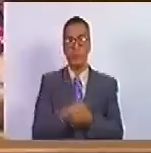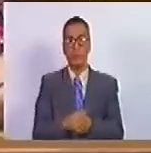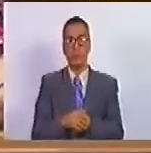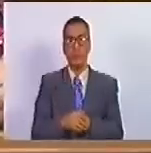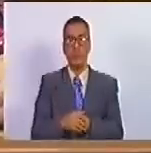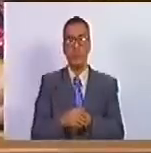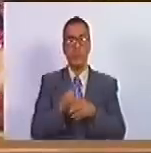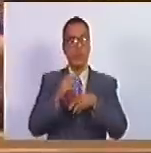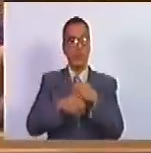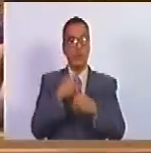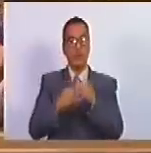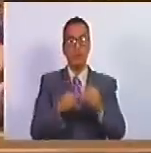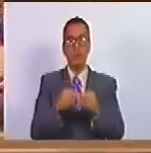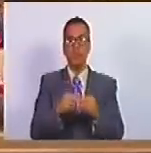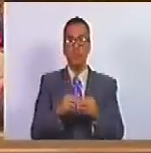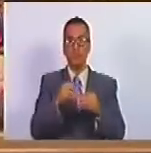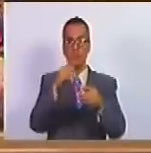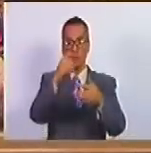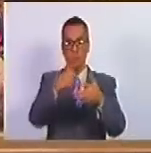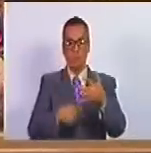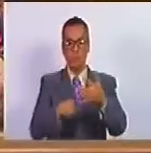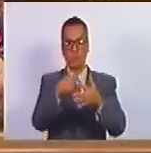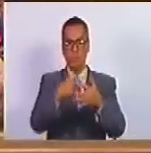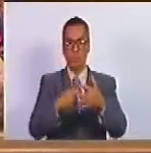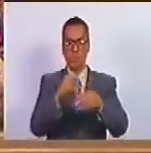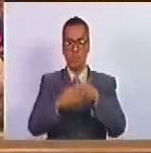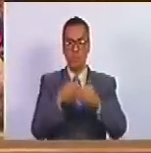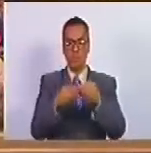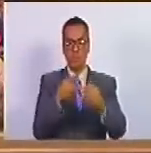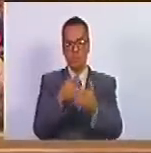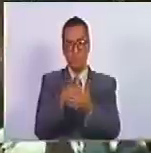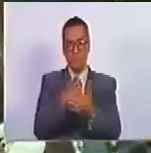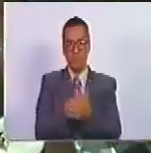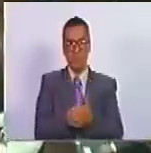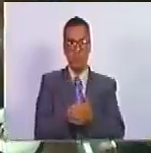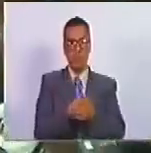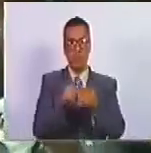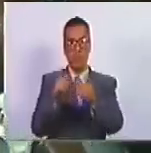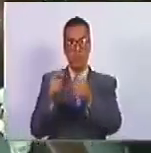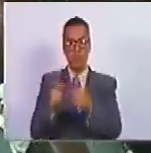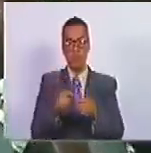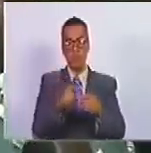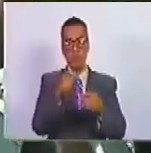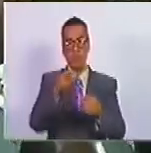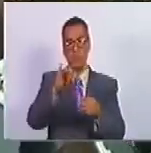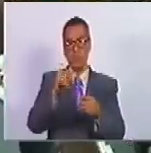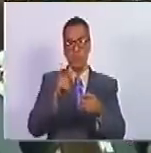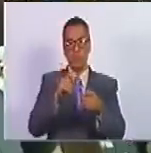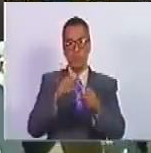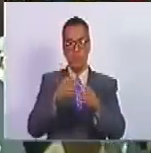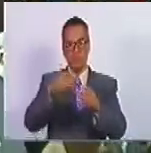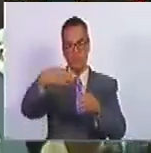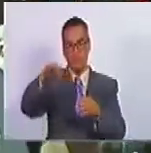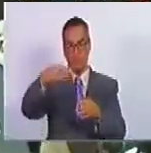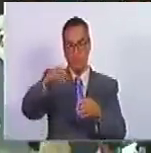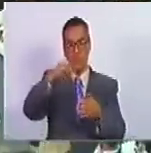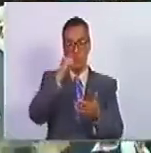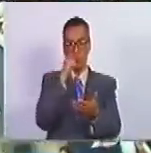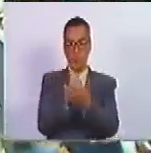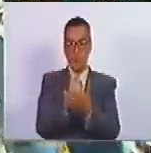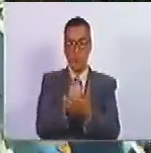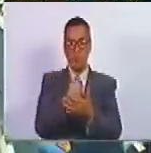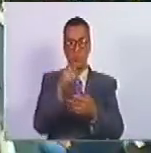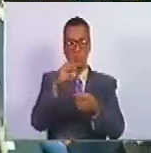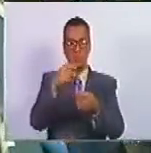En el establecimiento de los montos aplicables a través de timbres fiscales, estampillas y papel sellado, se